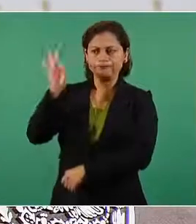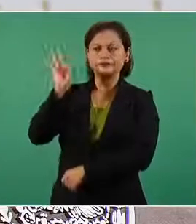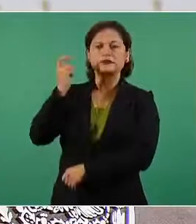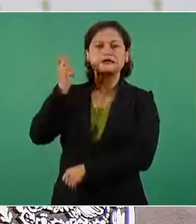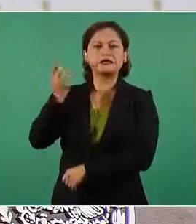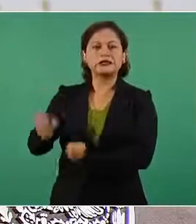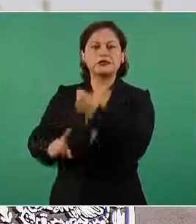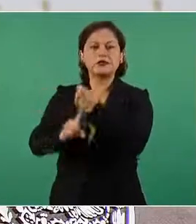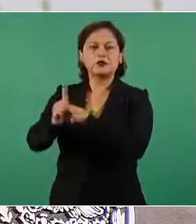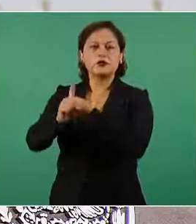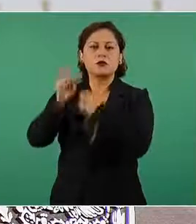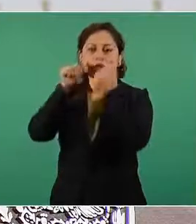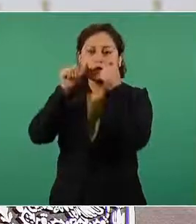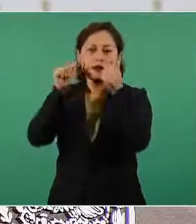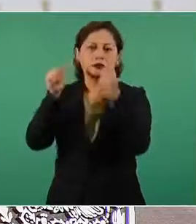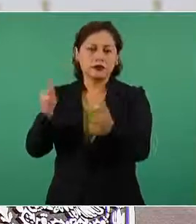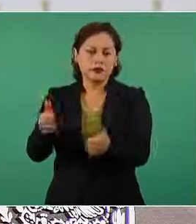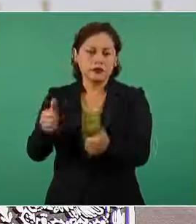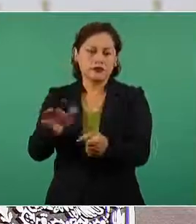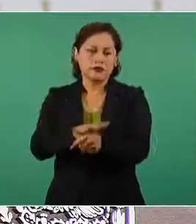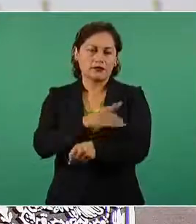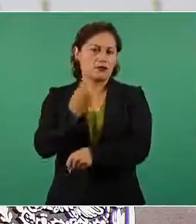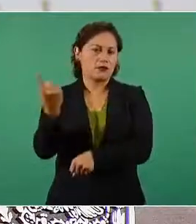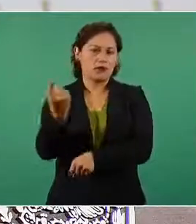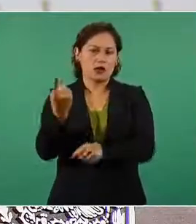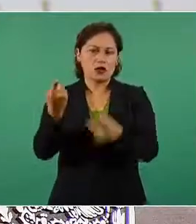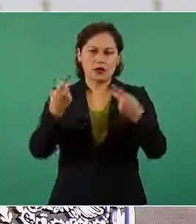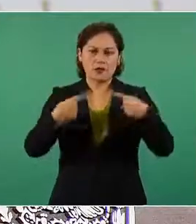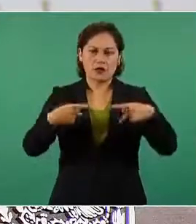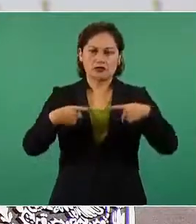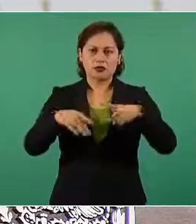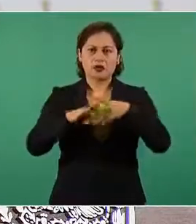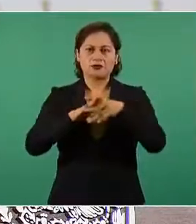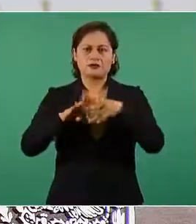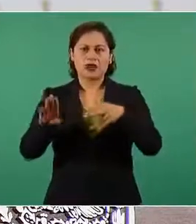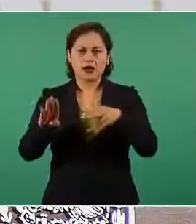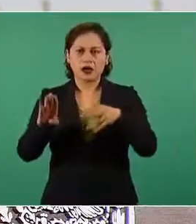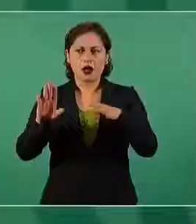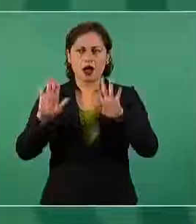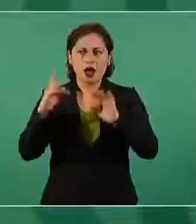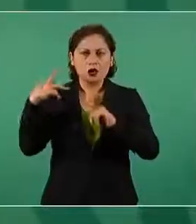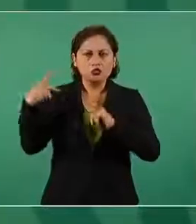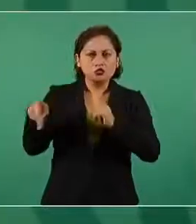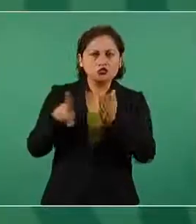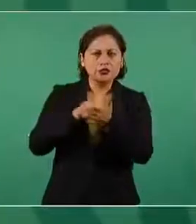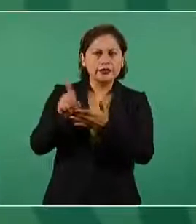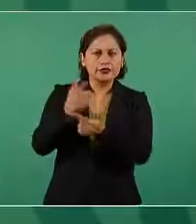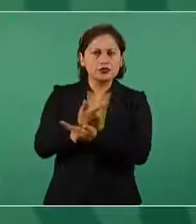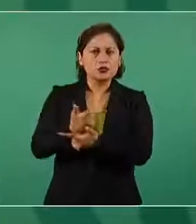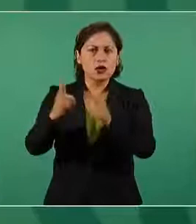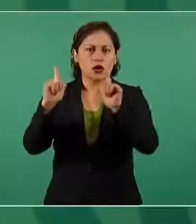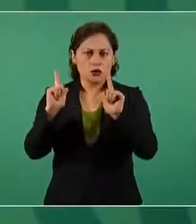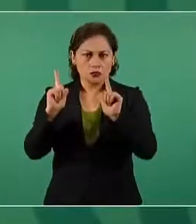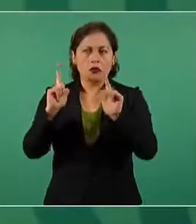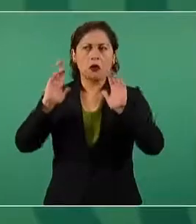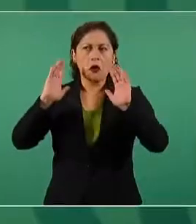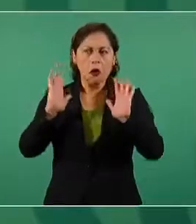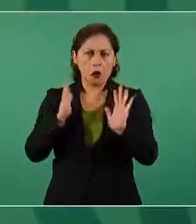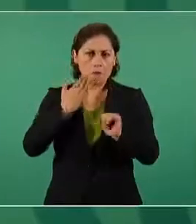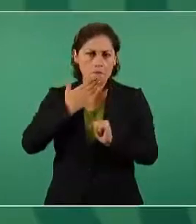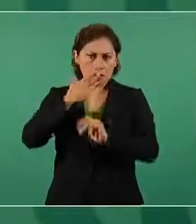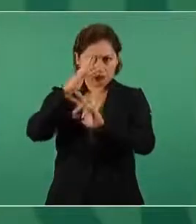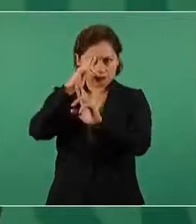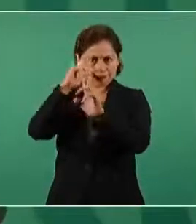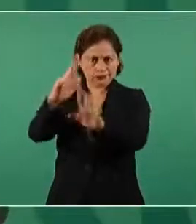que la migración sea opcional, no forzada, que no